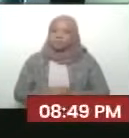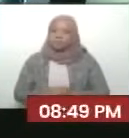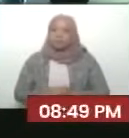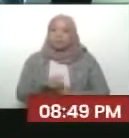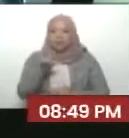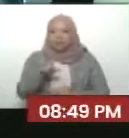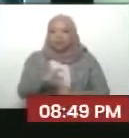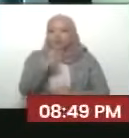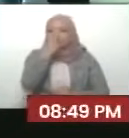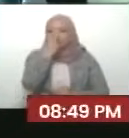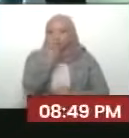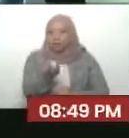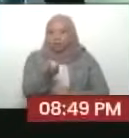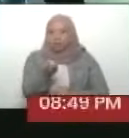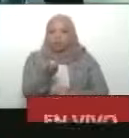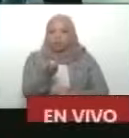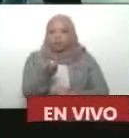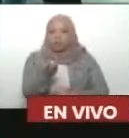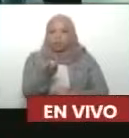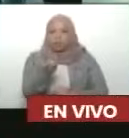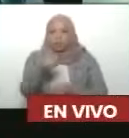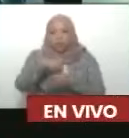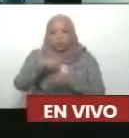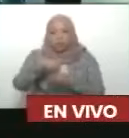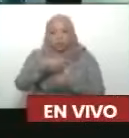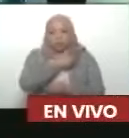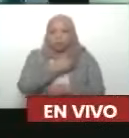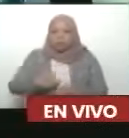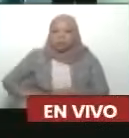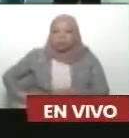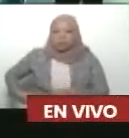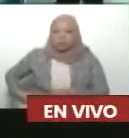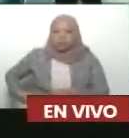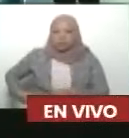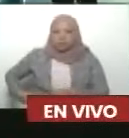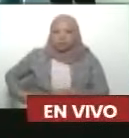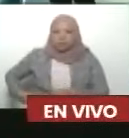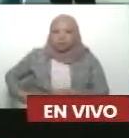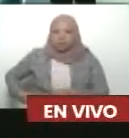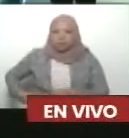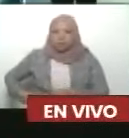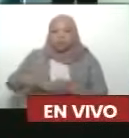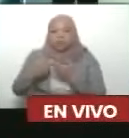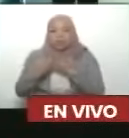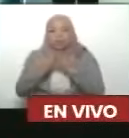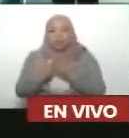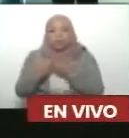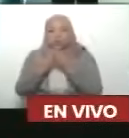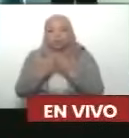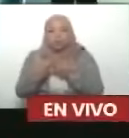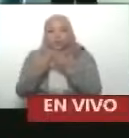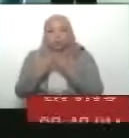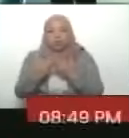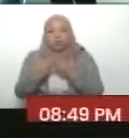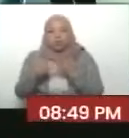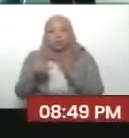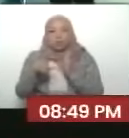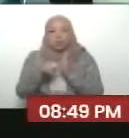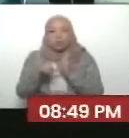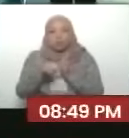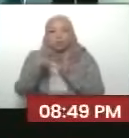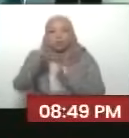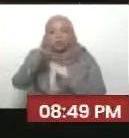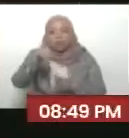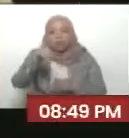invité a la recién electa presidenta de la Federación de Estudiantes de Educación Media,